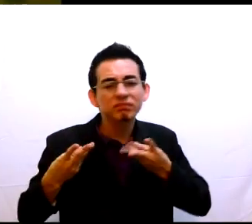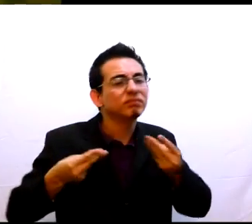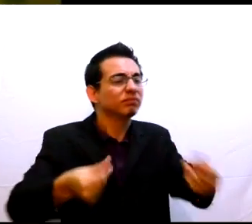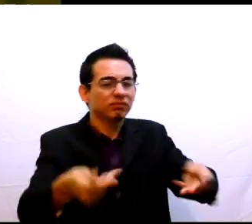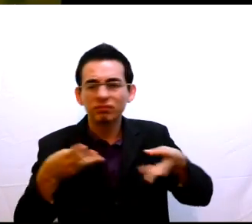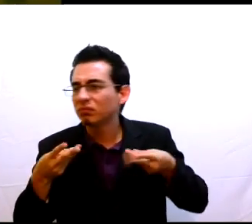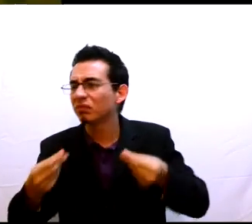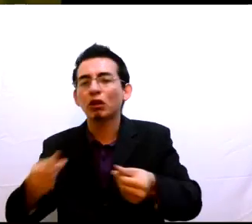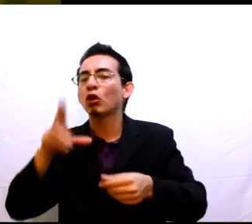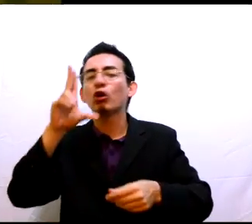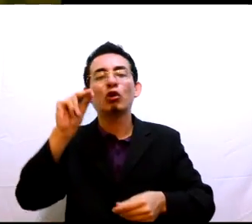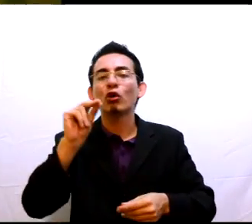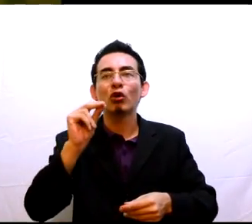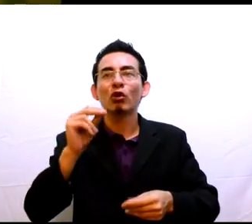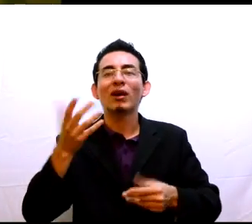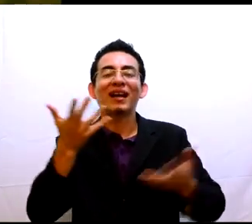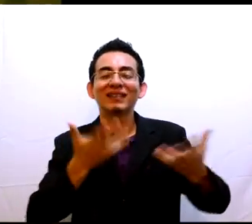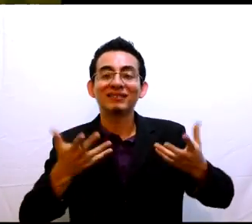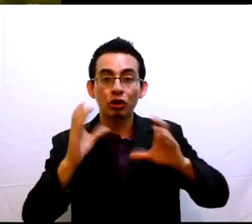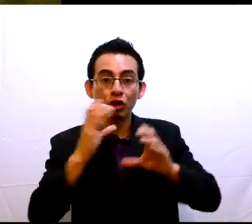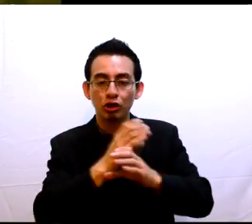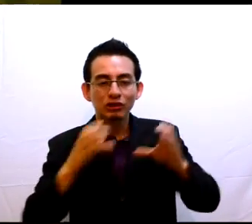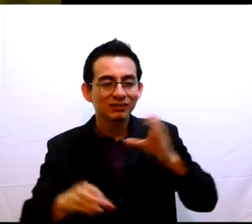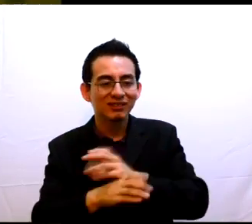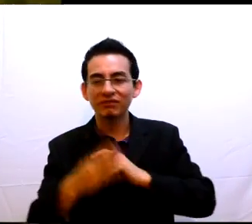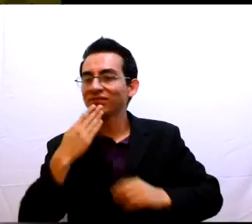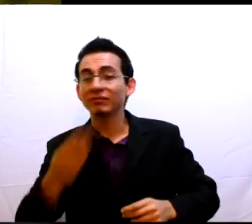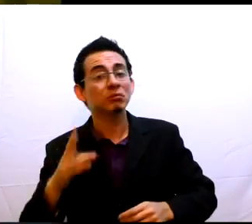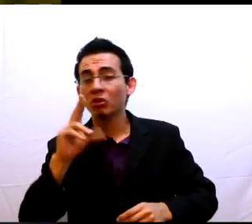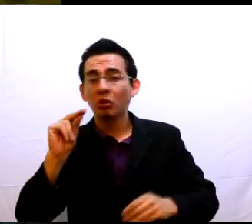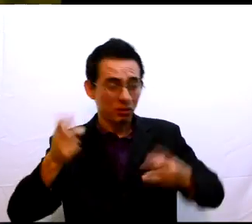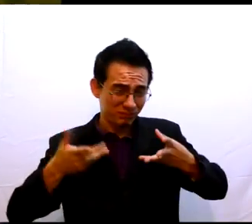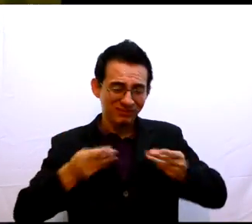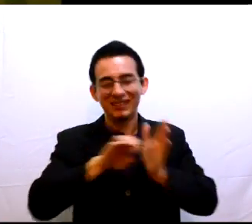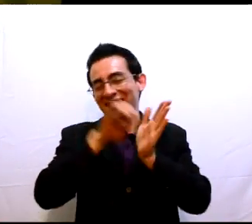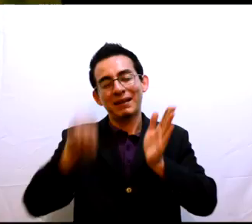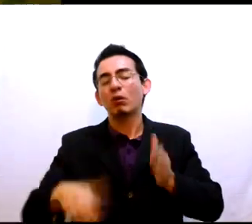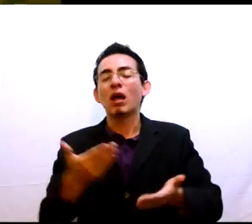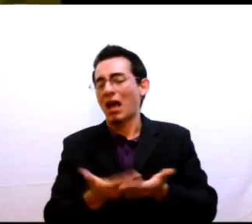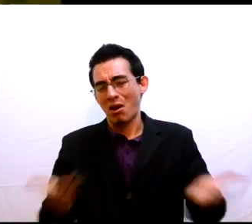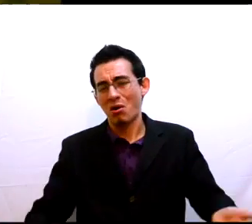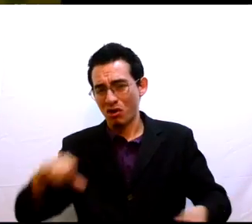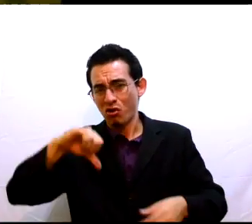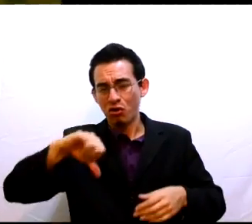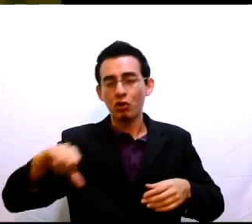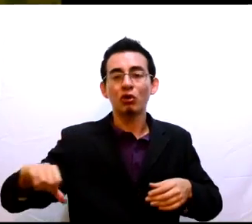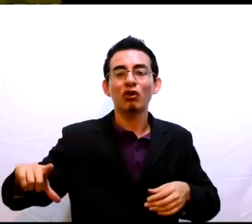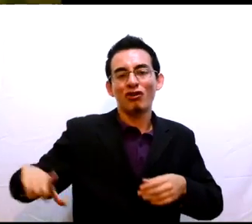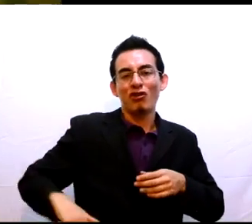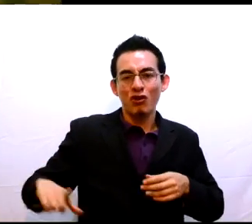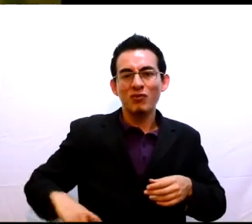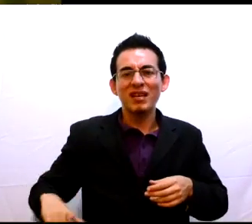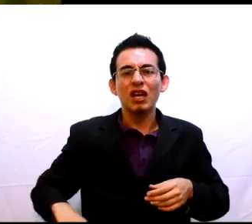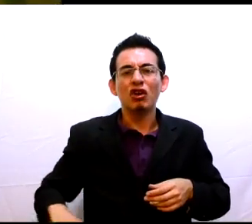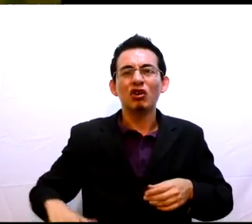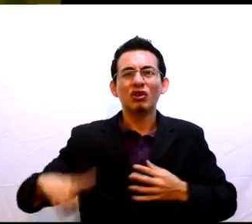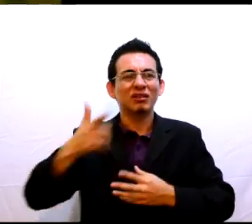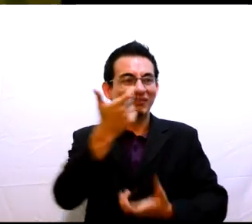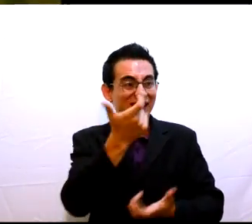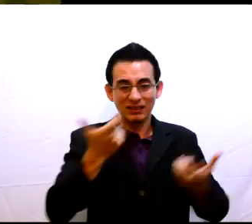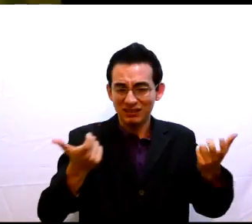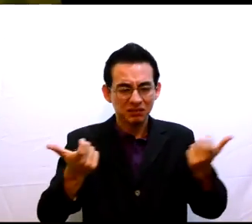administraba bien por ejemplo es como los políticos como el dinero que ellos manejan no es de ellos